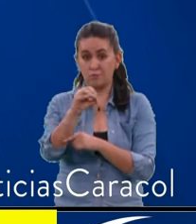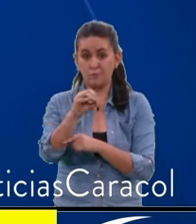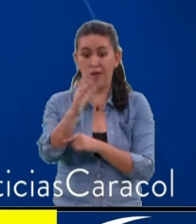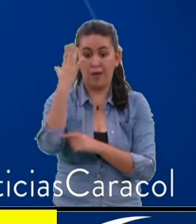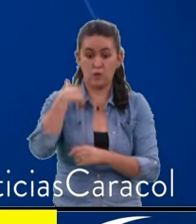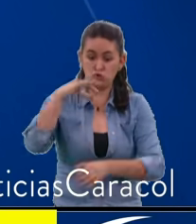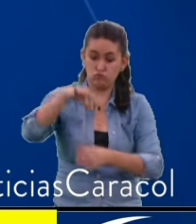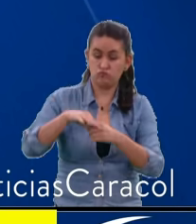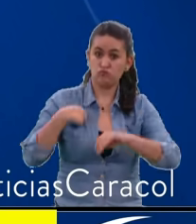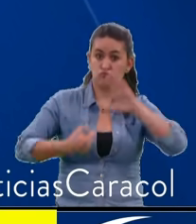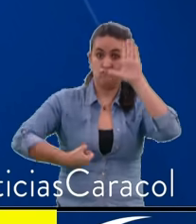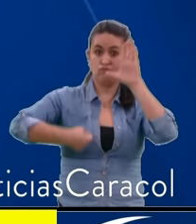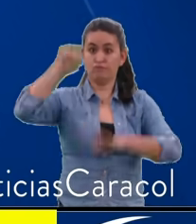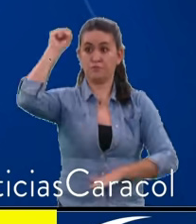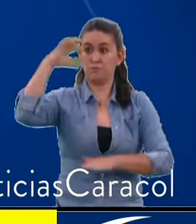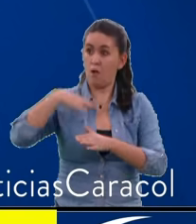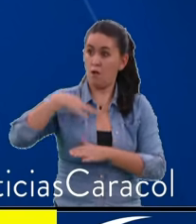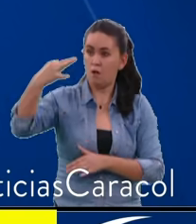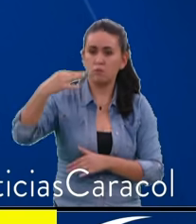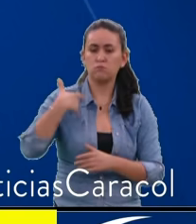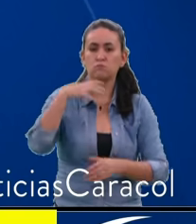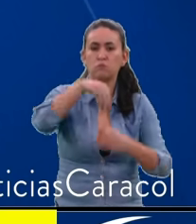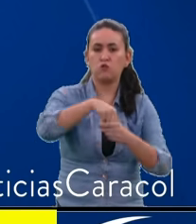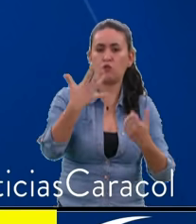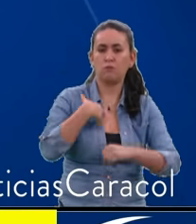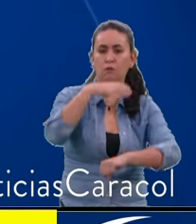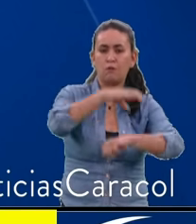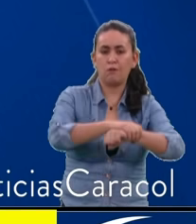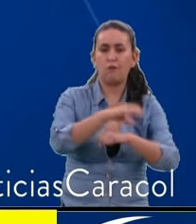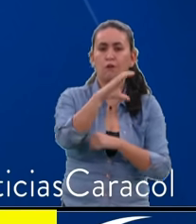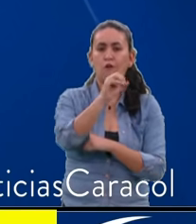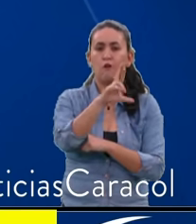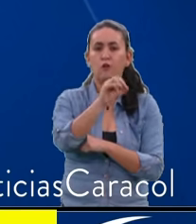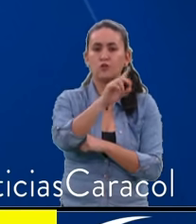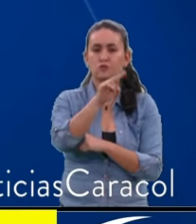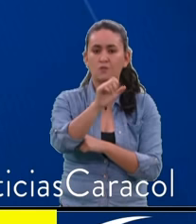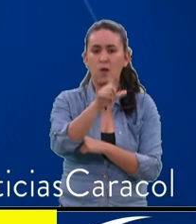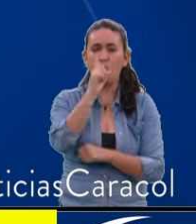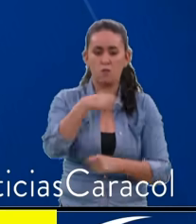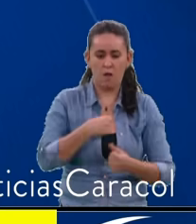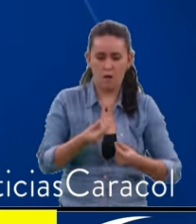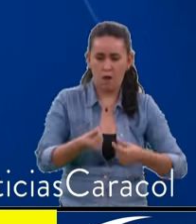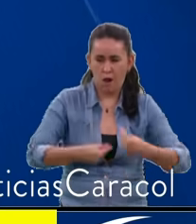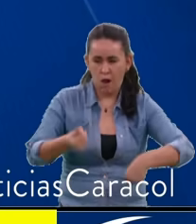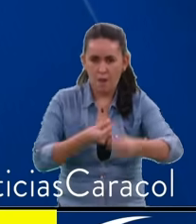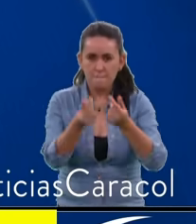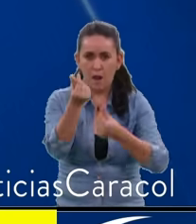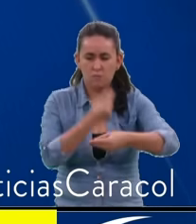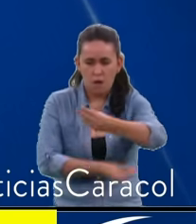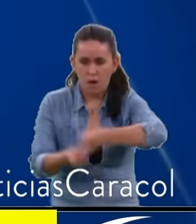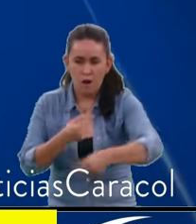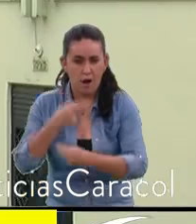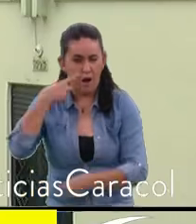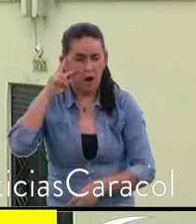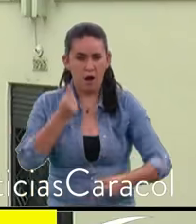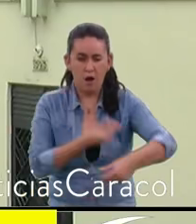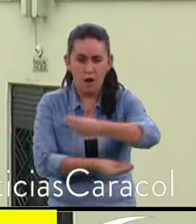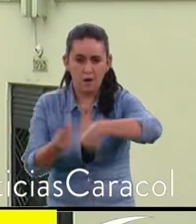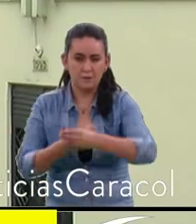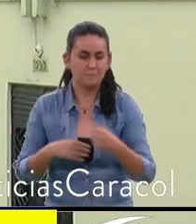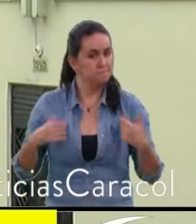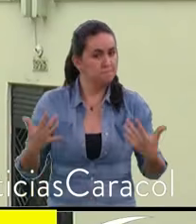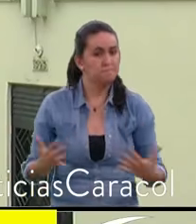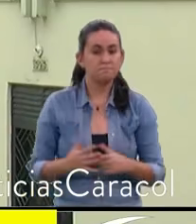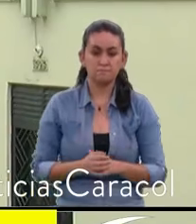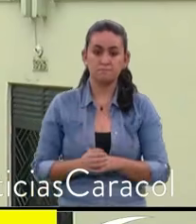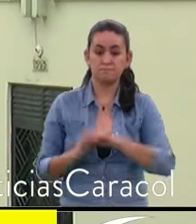electo se encontraba en una prisión en Corozal por presunto enriquecimiento ilícito y lavado de activos.